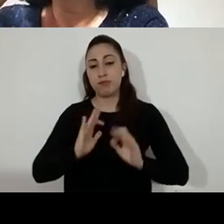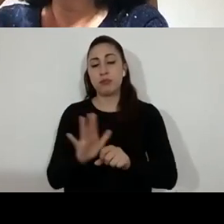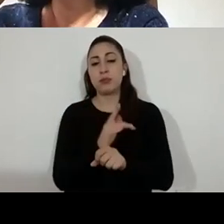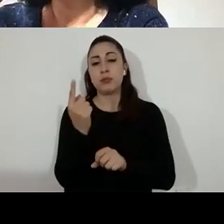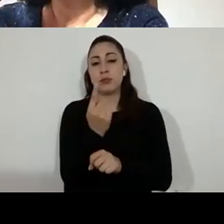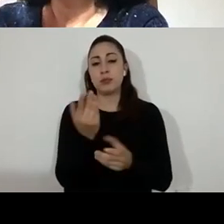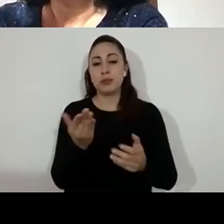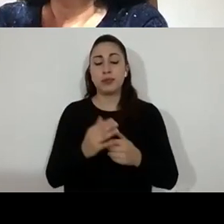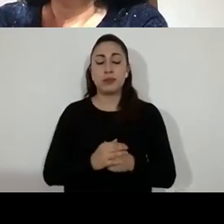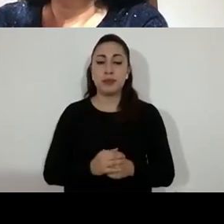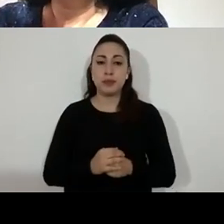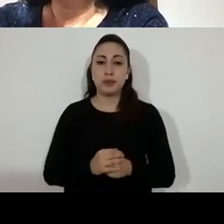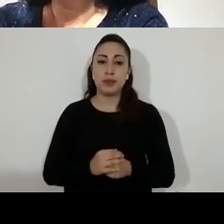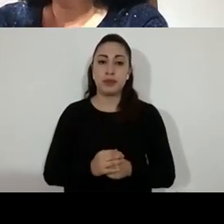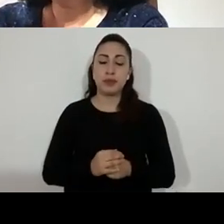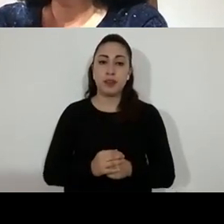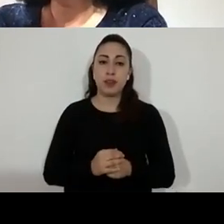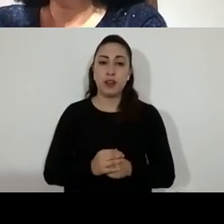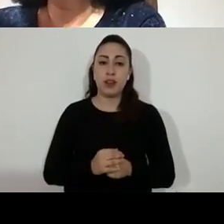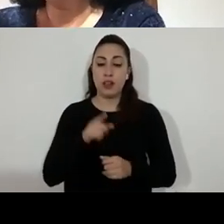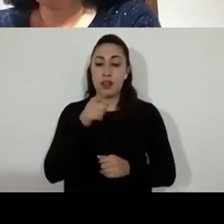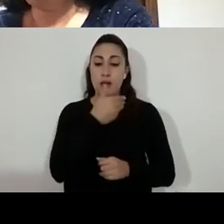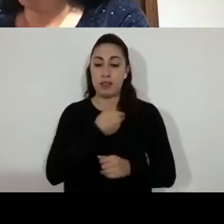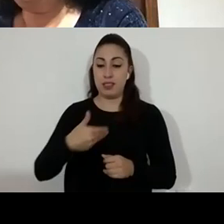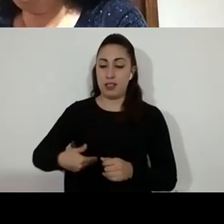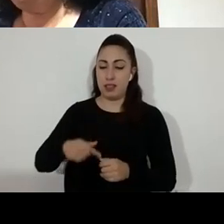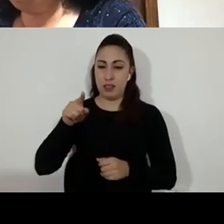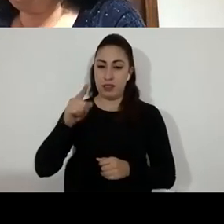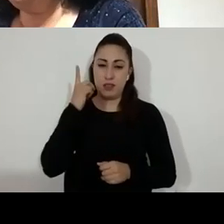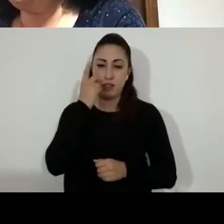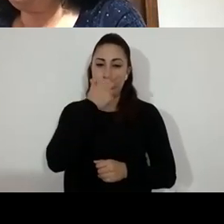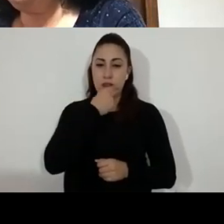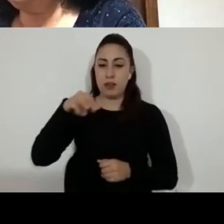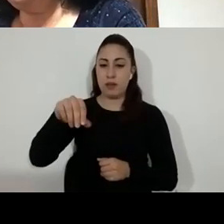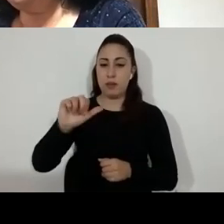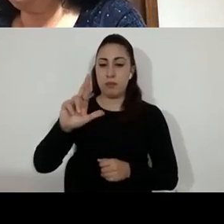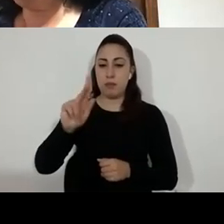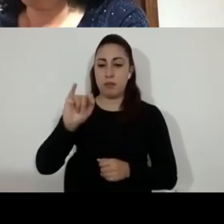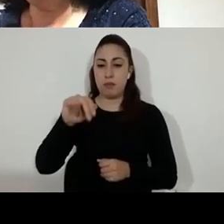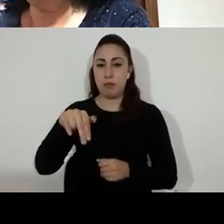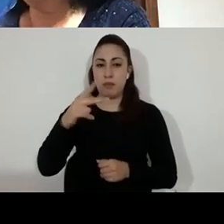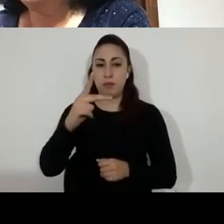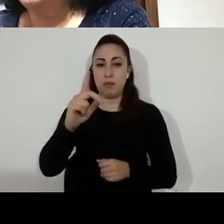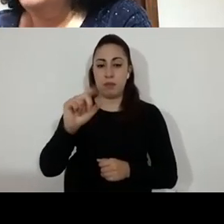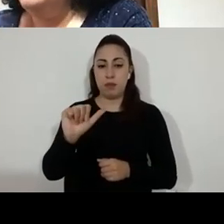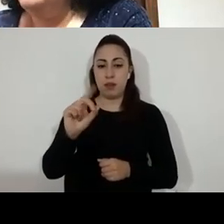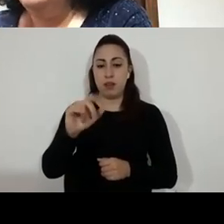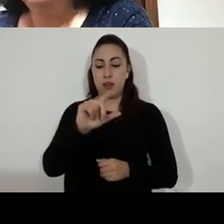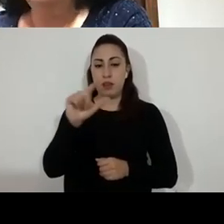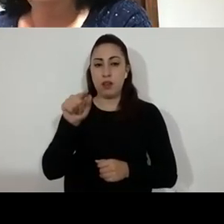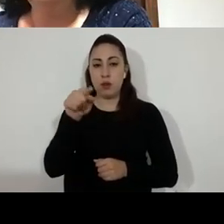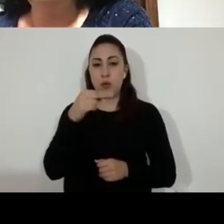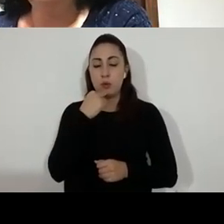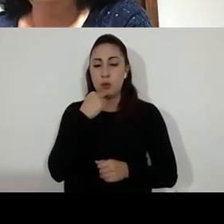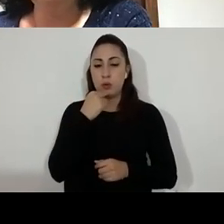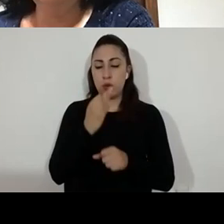que el presidente de la misma, el diputado Martín Padilla, utiliza la